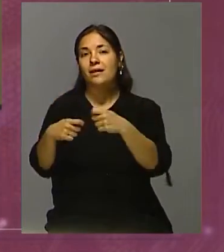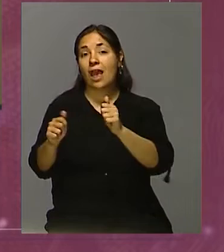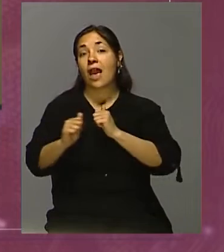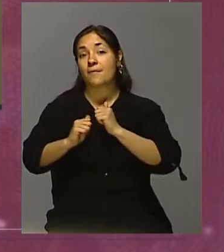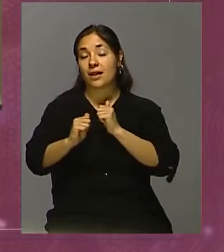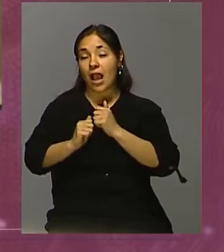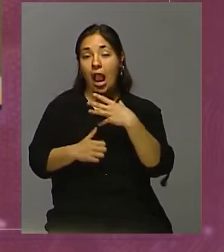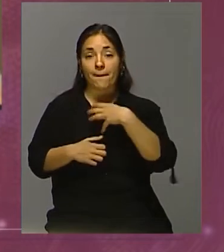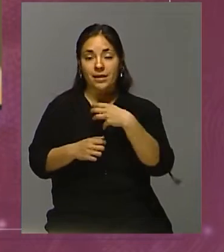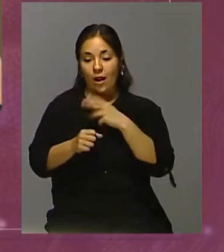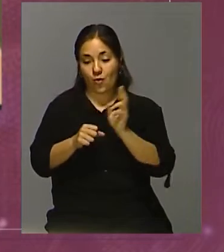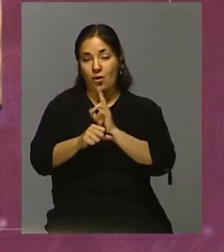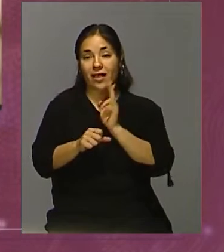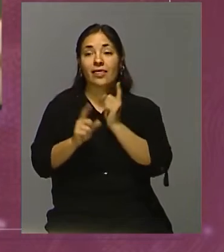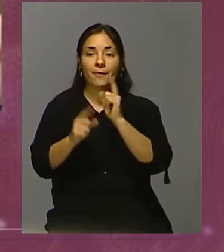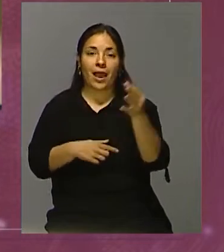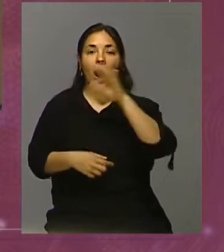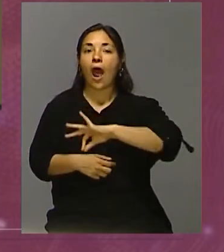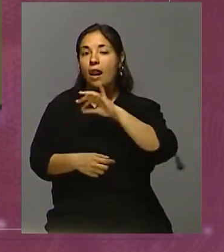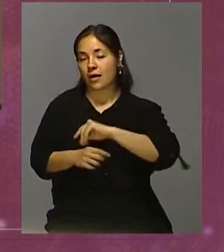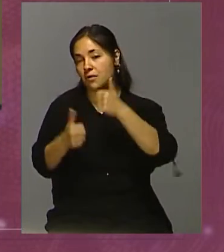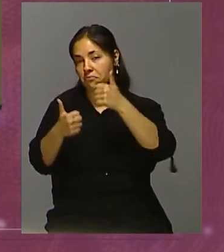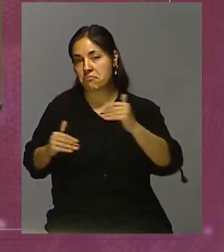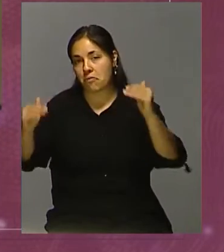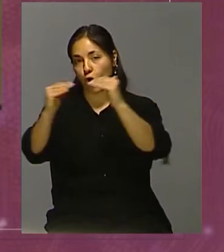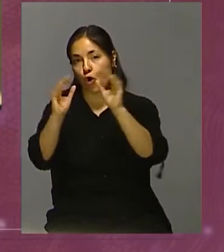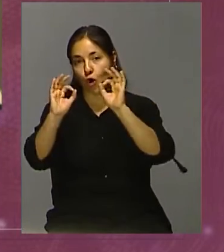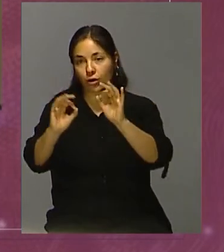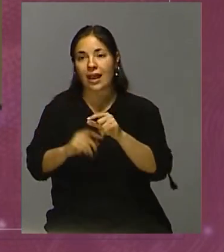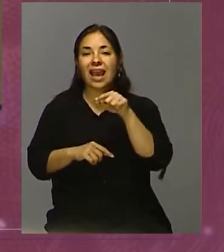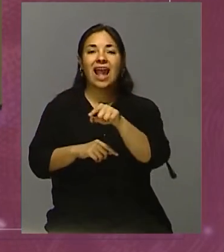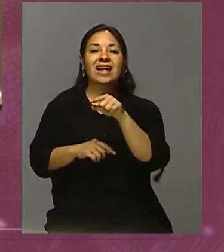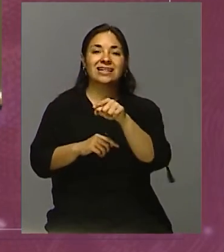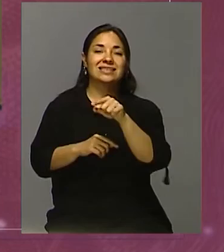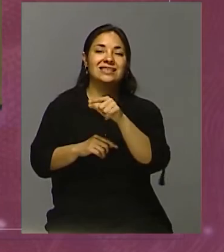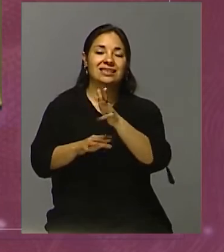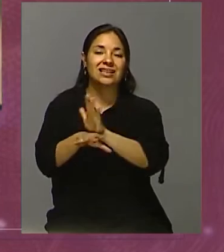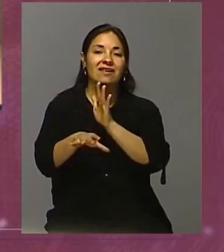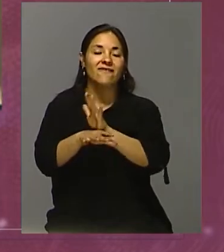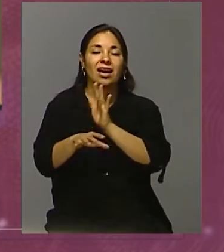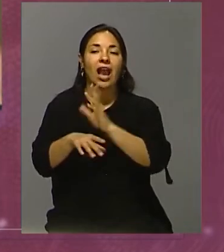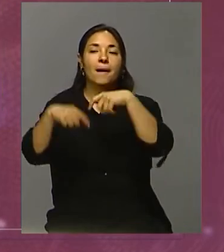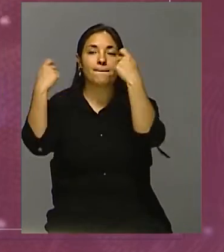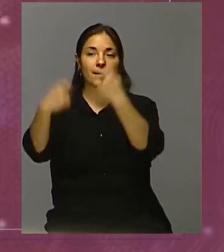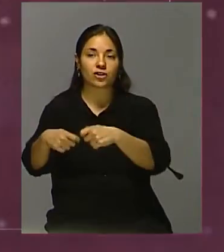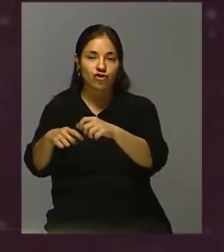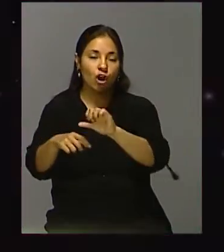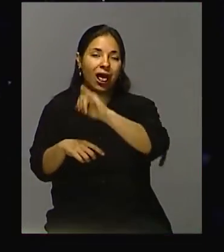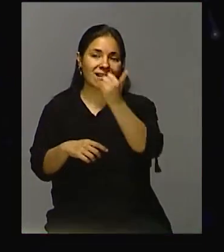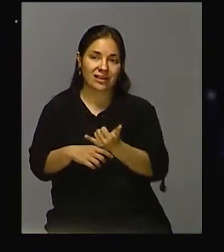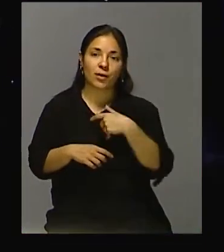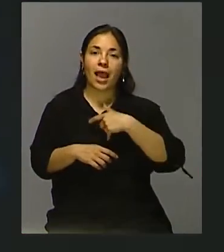cuidar nuestro capital y obtener una ganancia adecuada. Ese es el modelo de inversión activo. Obviamente requiere cierta capacitación